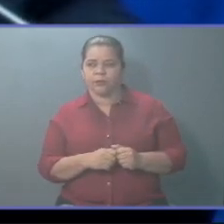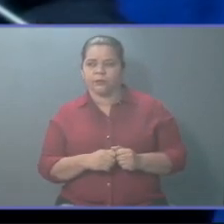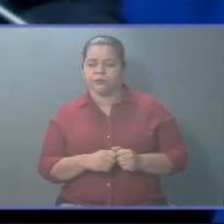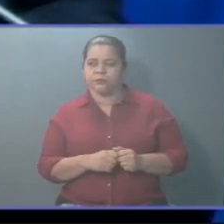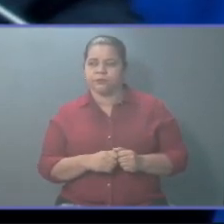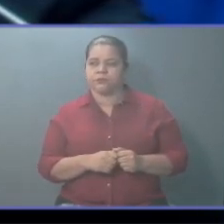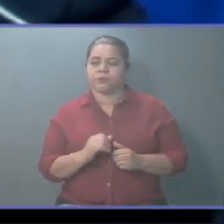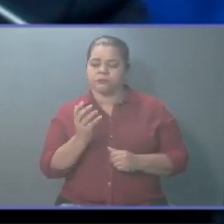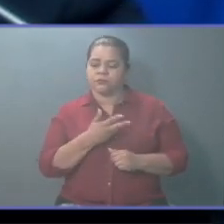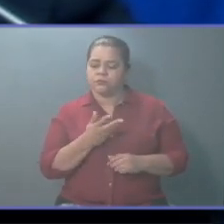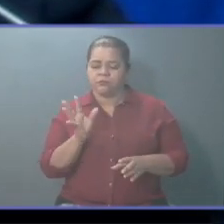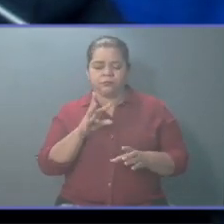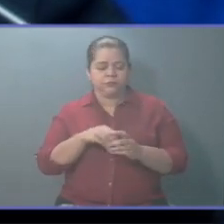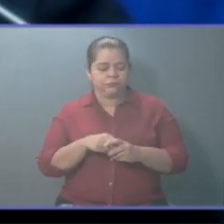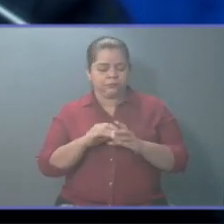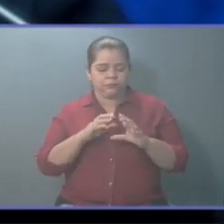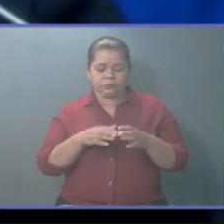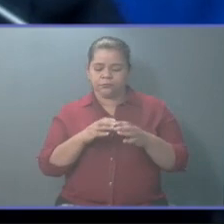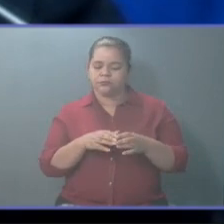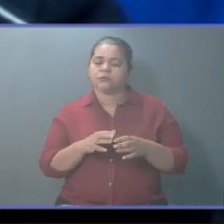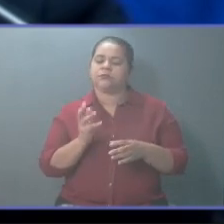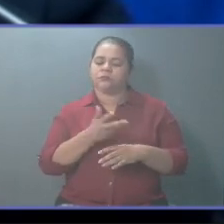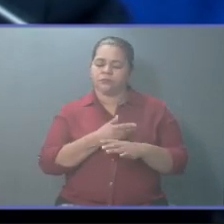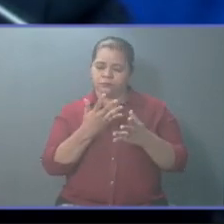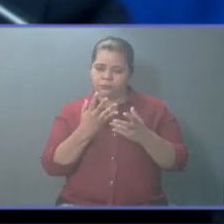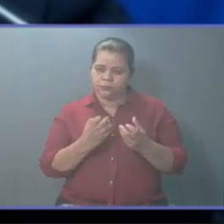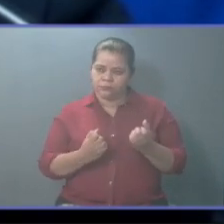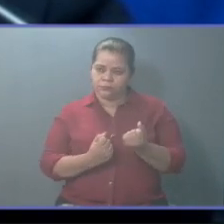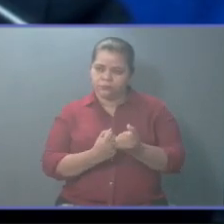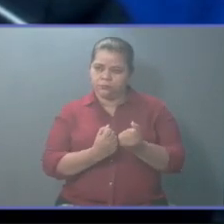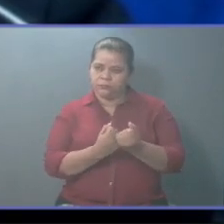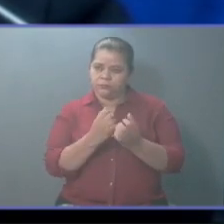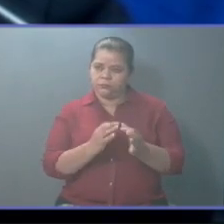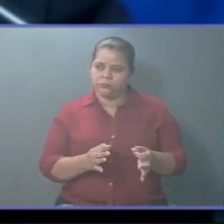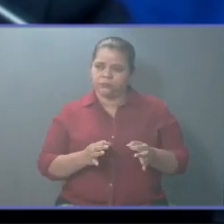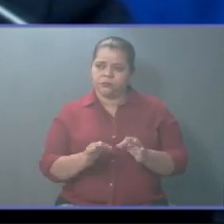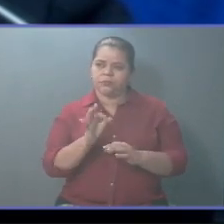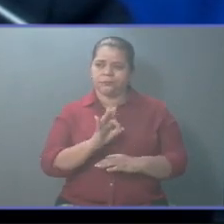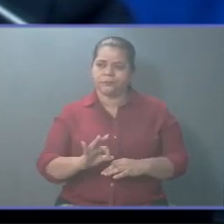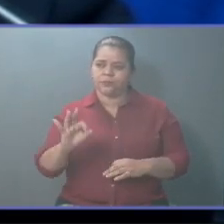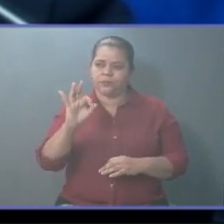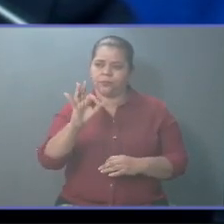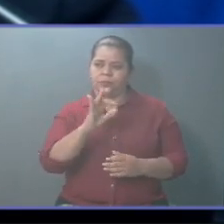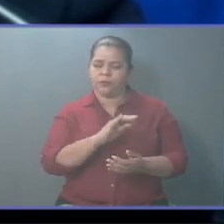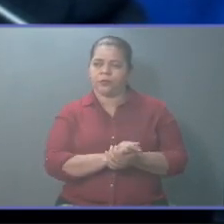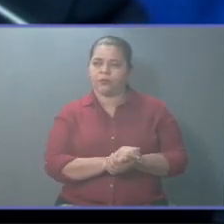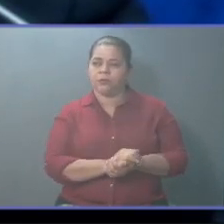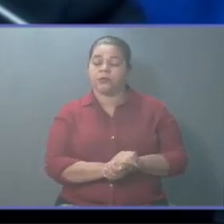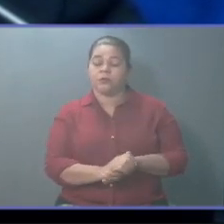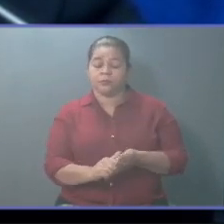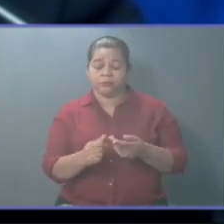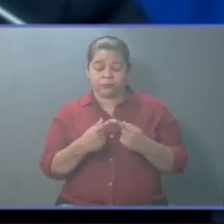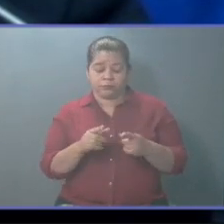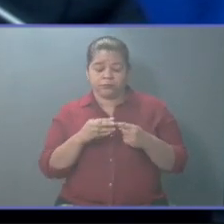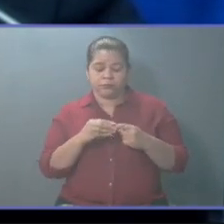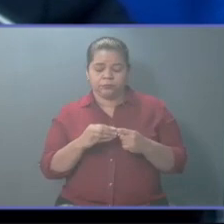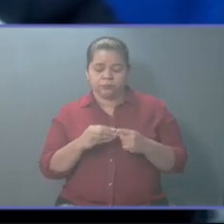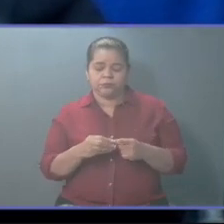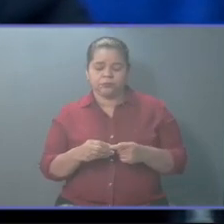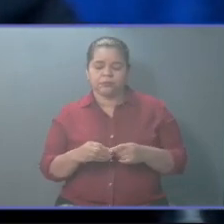los que no somos parte del Comité Veedor, de colaborar de la mejor forma. En este caso en particular,